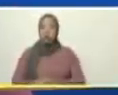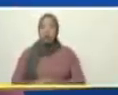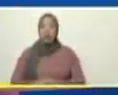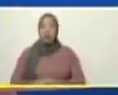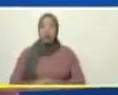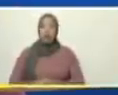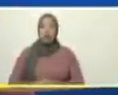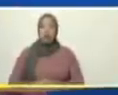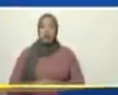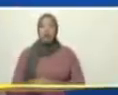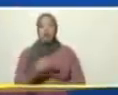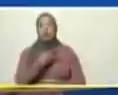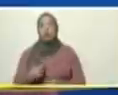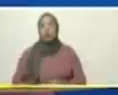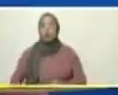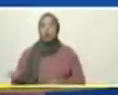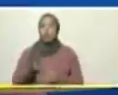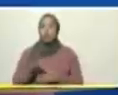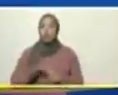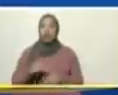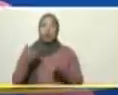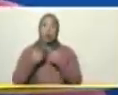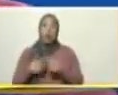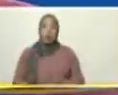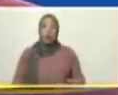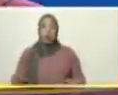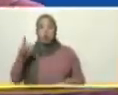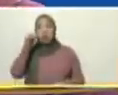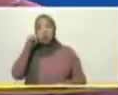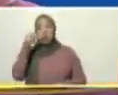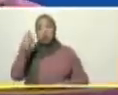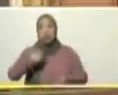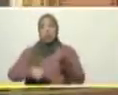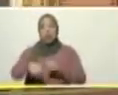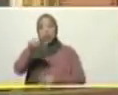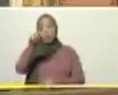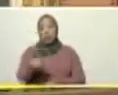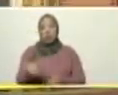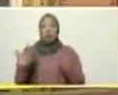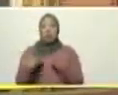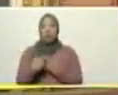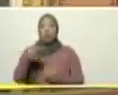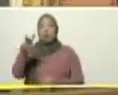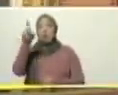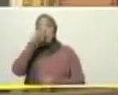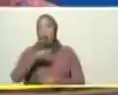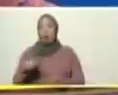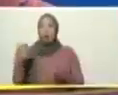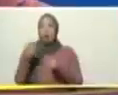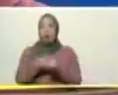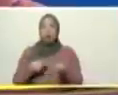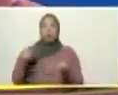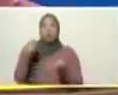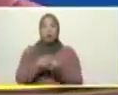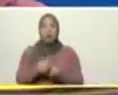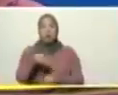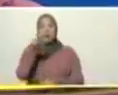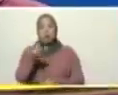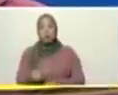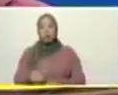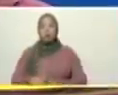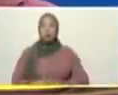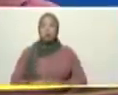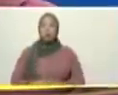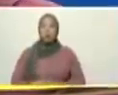que aquí las cosas funcionan distinto a como cuentan los medios. Y yo creo que 20 años después hay que reconocer que